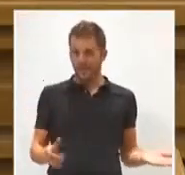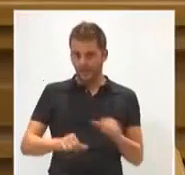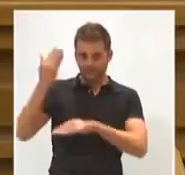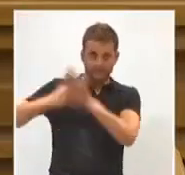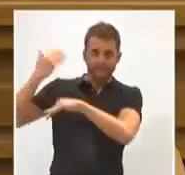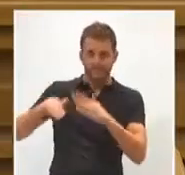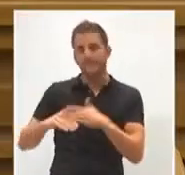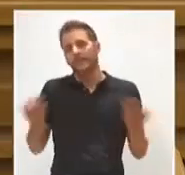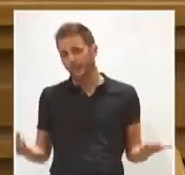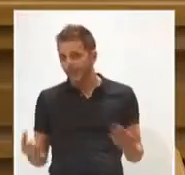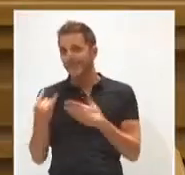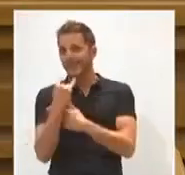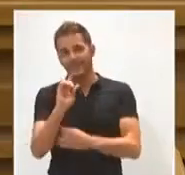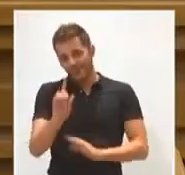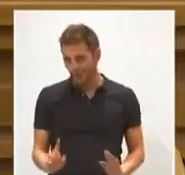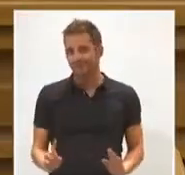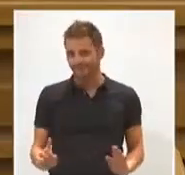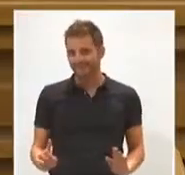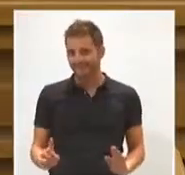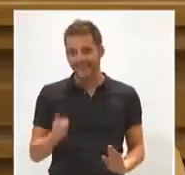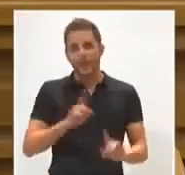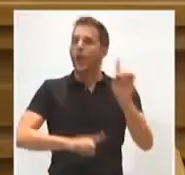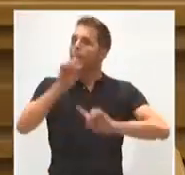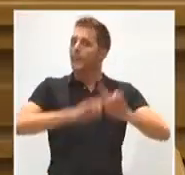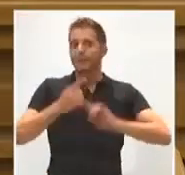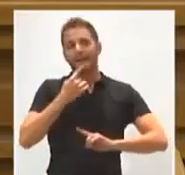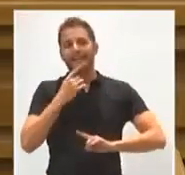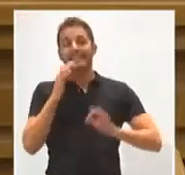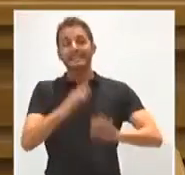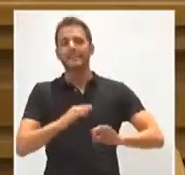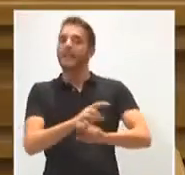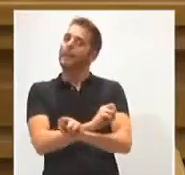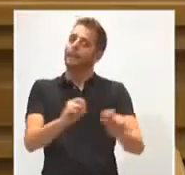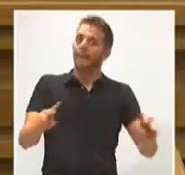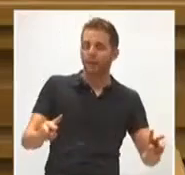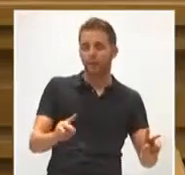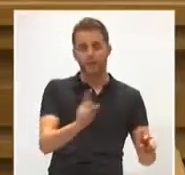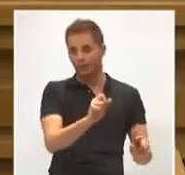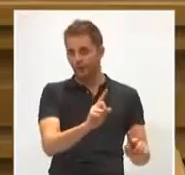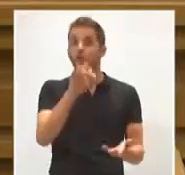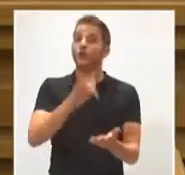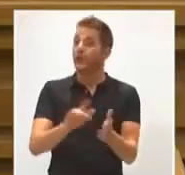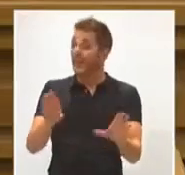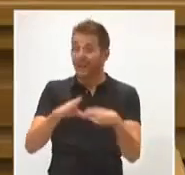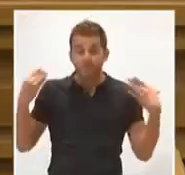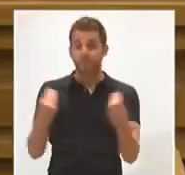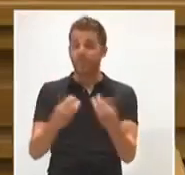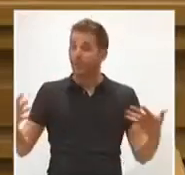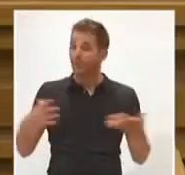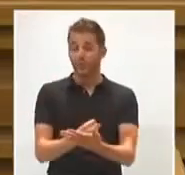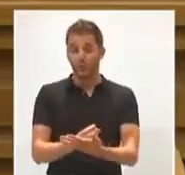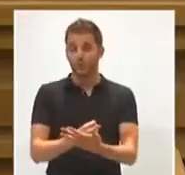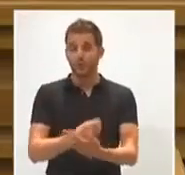el problema no puede ser es ni puede ser siempre irnos a lo peor cuando el conjunto de la sociedad española y también la gente más joven